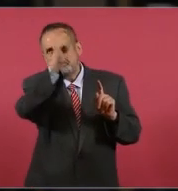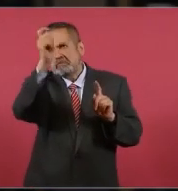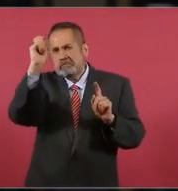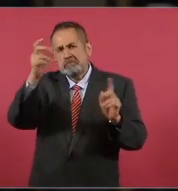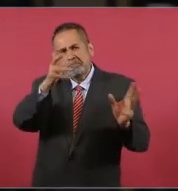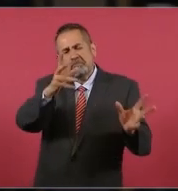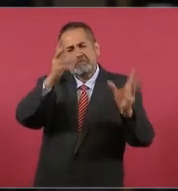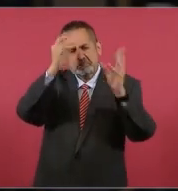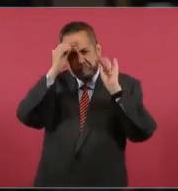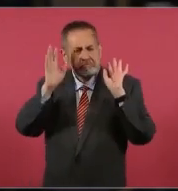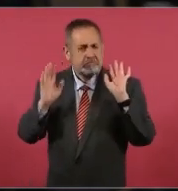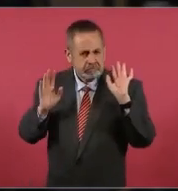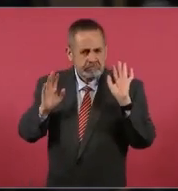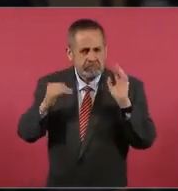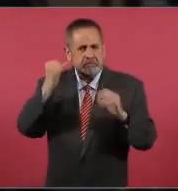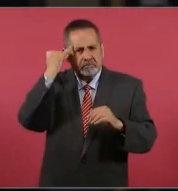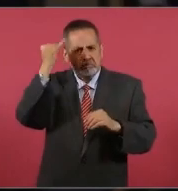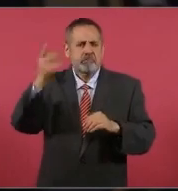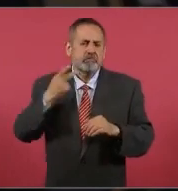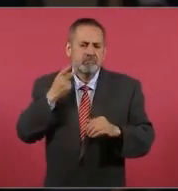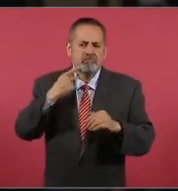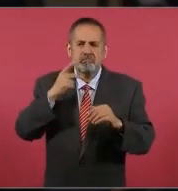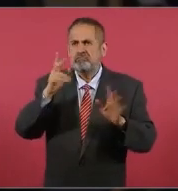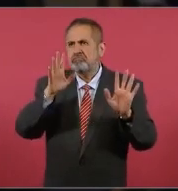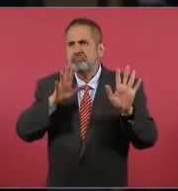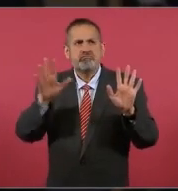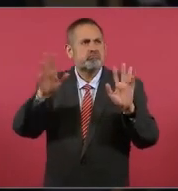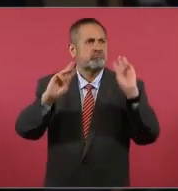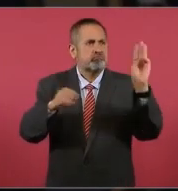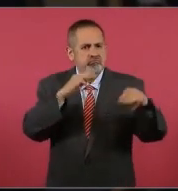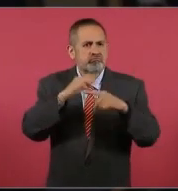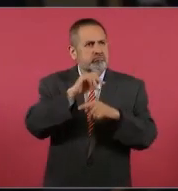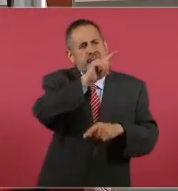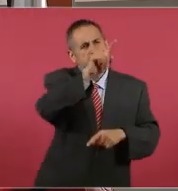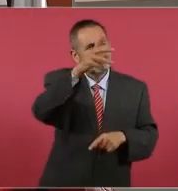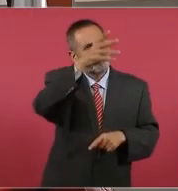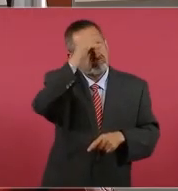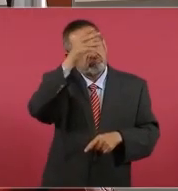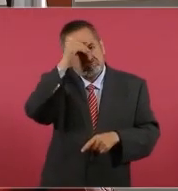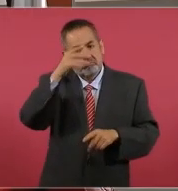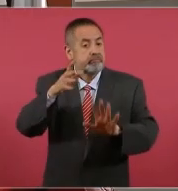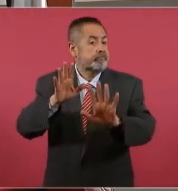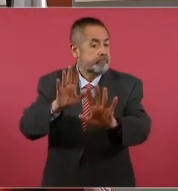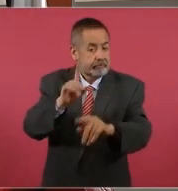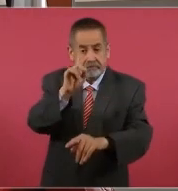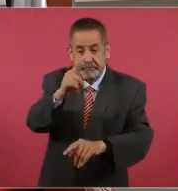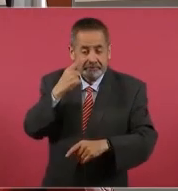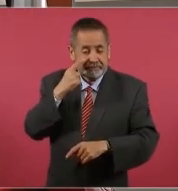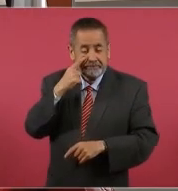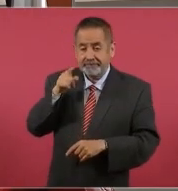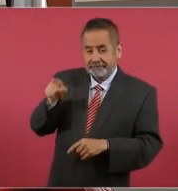de las ideas políticas universales, pero Martí decía